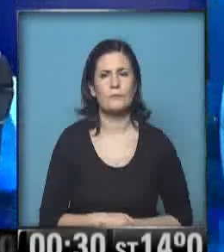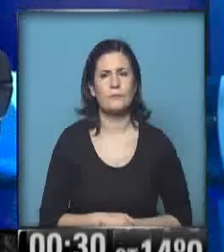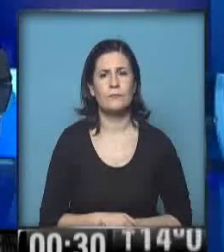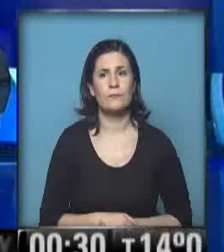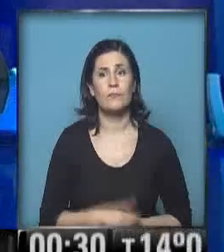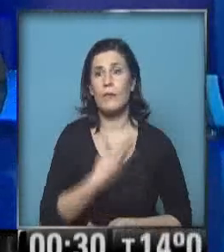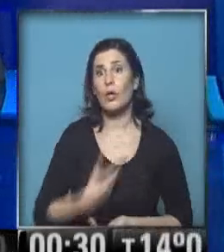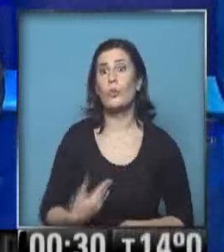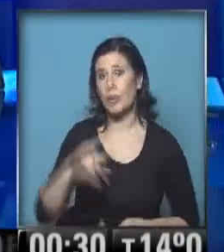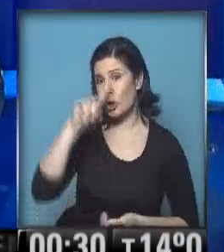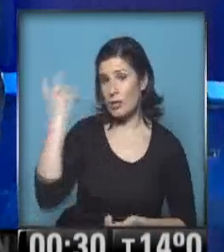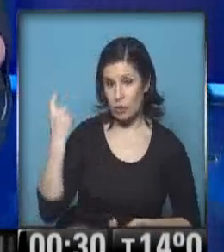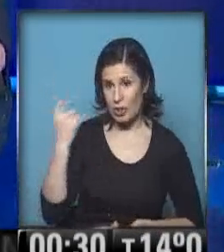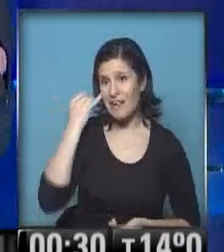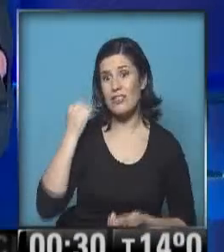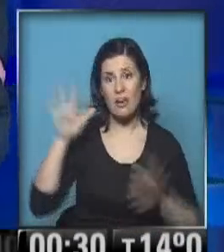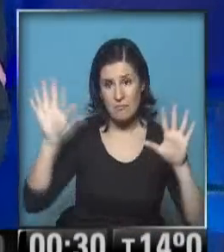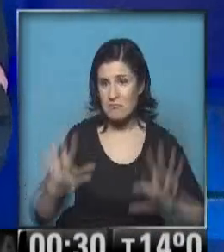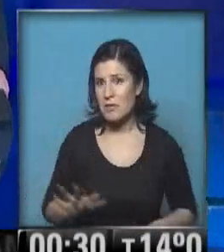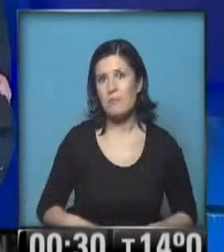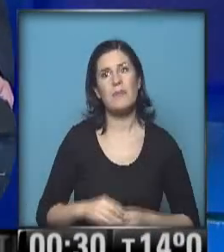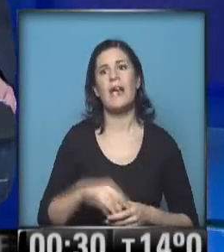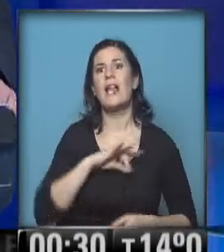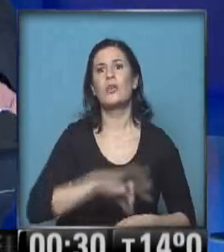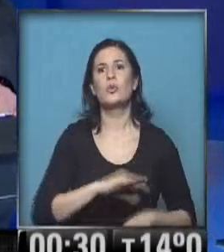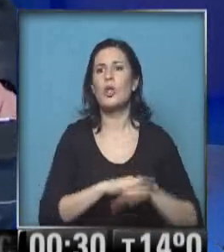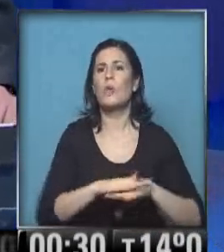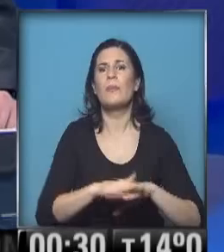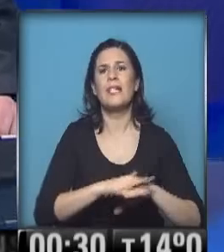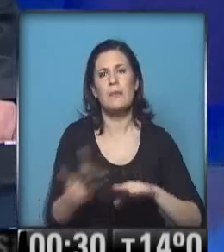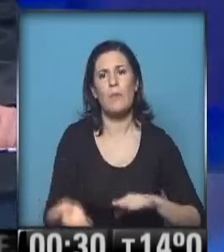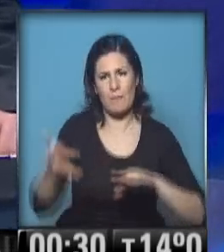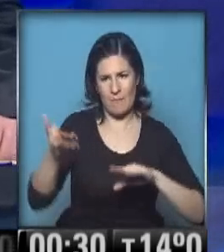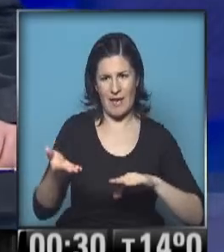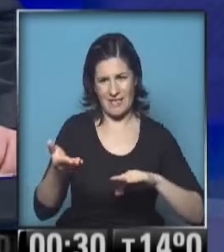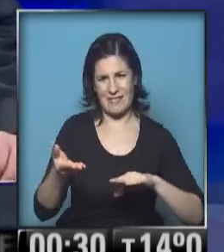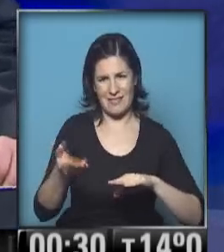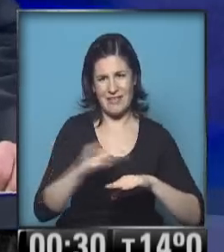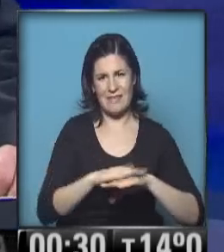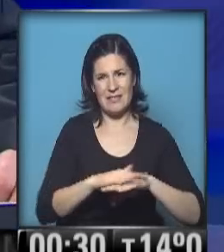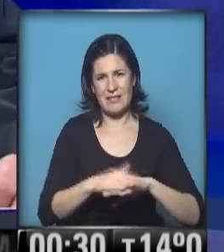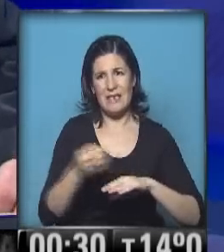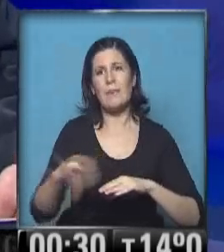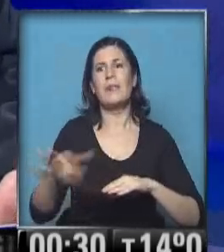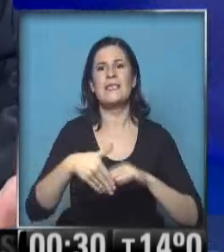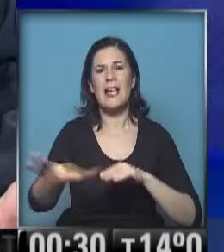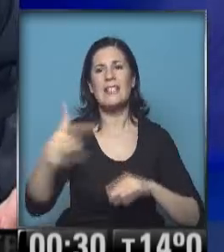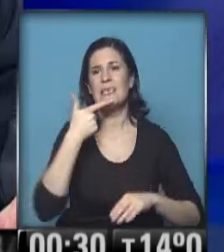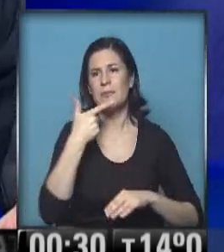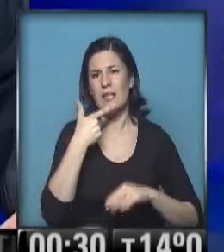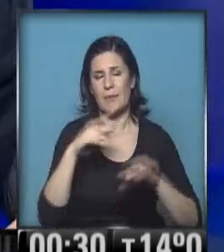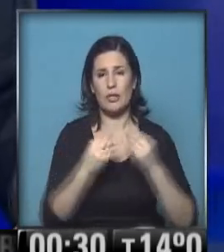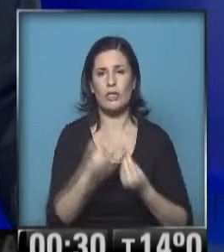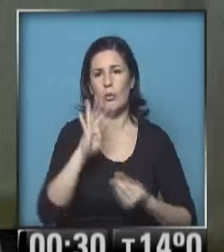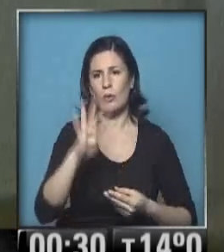El Gobierno Nacional oficializó el nuevo salario mínimo vital y móvil, que será a partir de septiembre de 4.400 pesos.